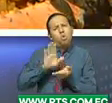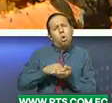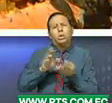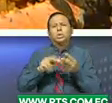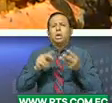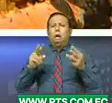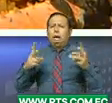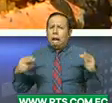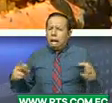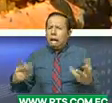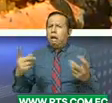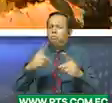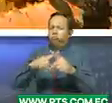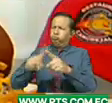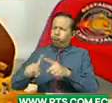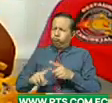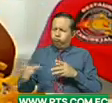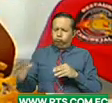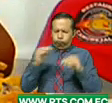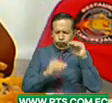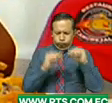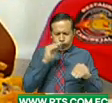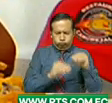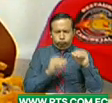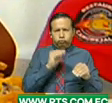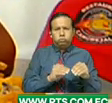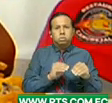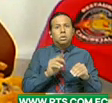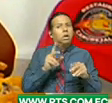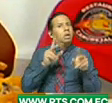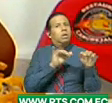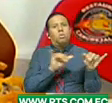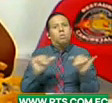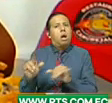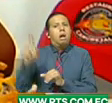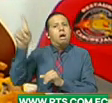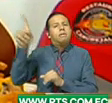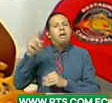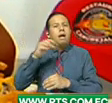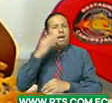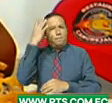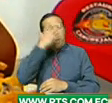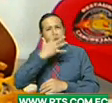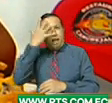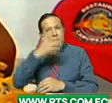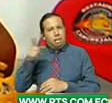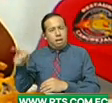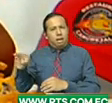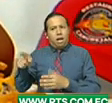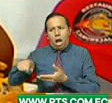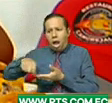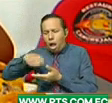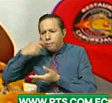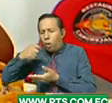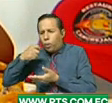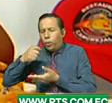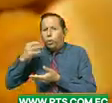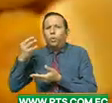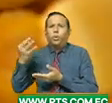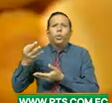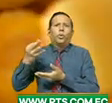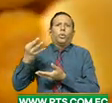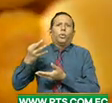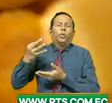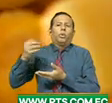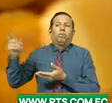tiene un producto que solo lo encuentras en la parte de Esmeralda, que se llama patemula, con un cocao que tú lo pruebas y tienes que correr.